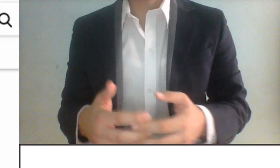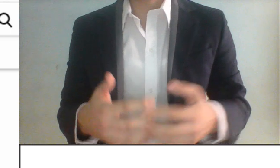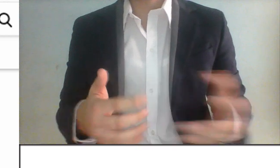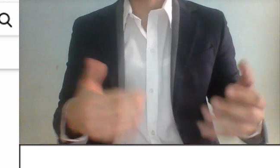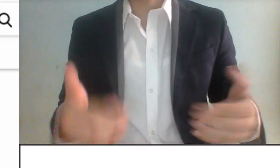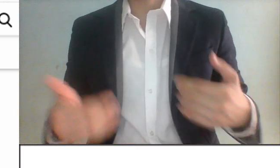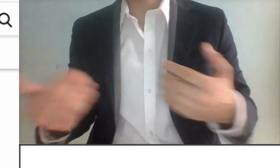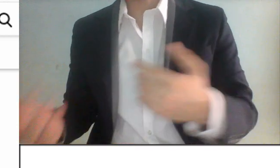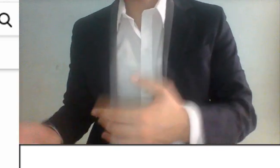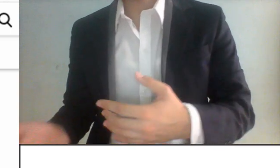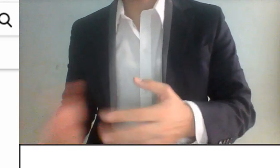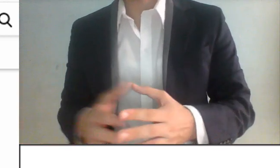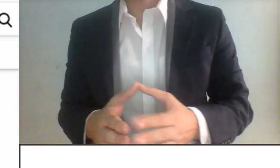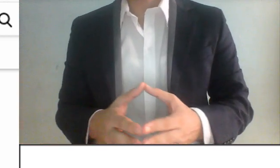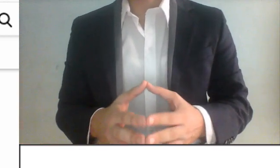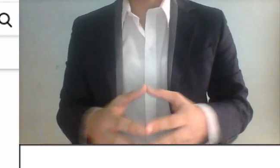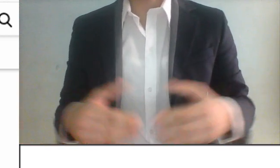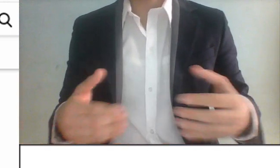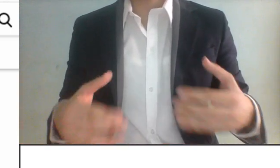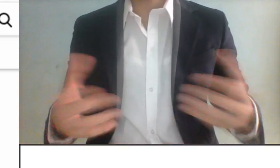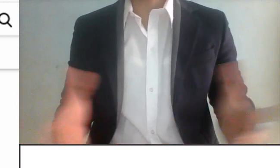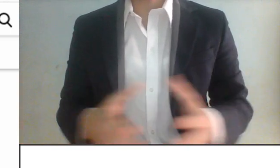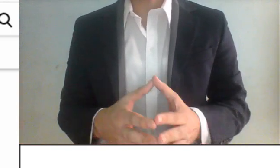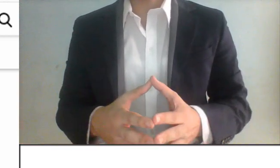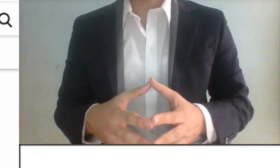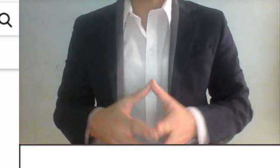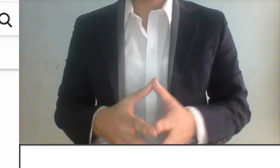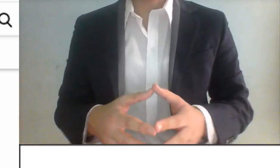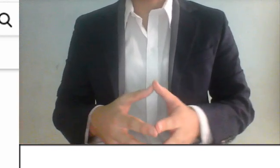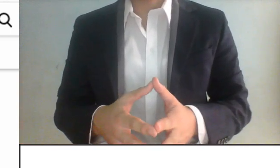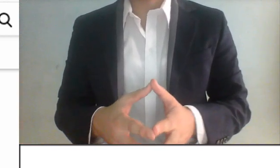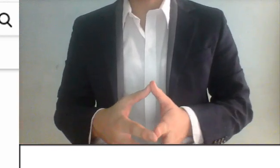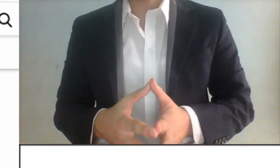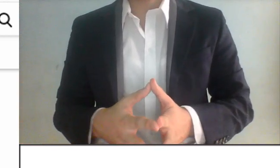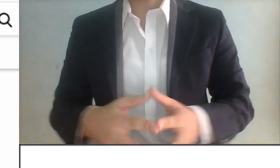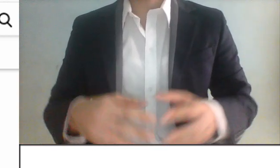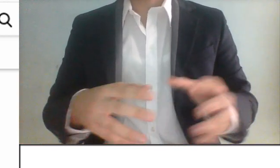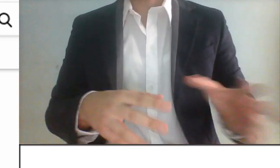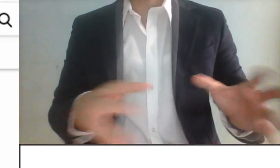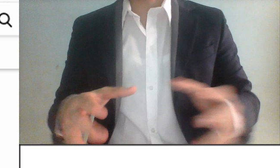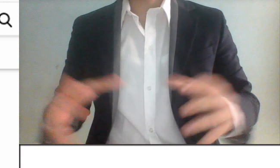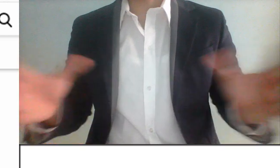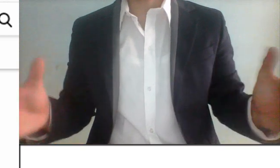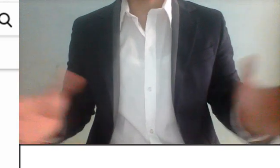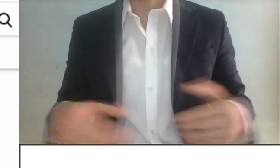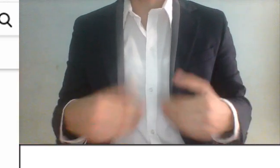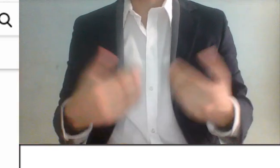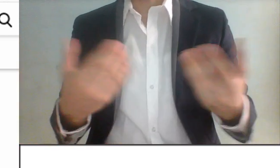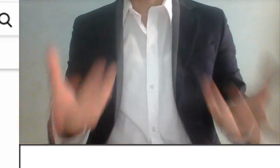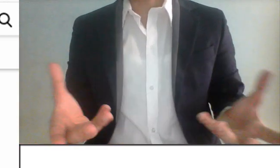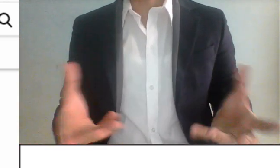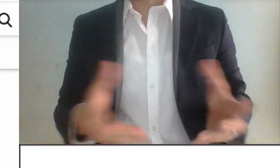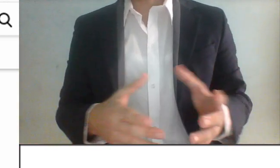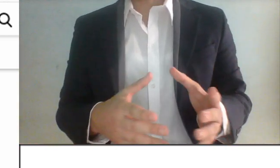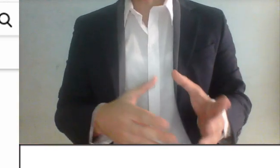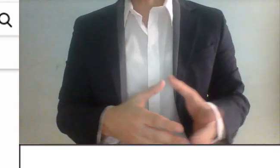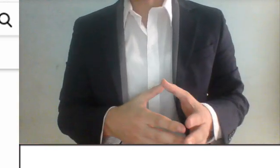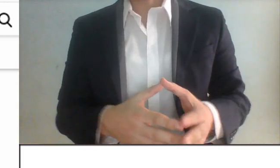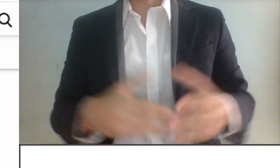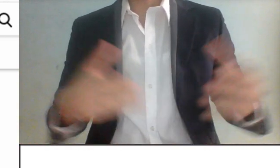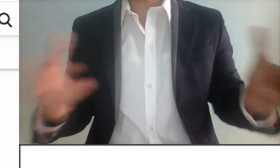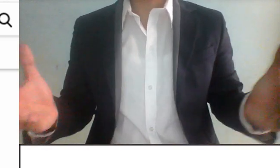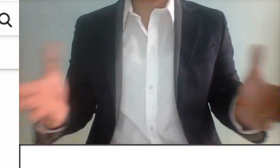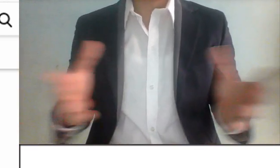que son justamente cinco mil millones de pesos que terminó desviando a otras áreas o terminó entregando en equis o ye forma ahora